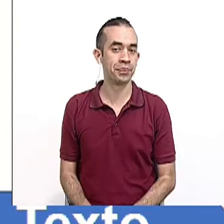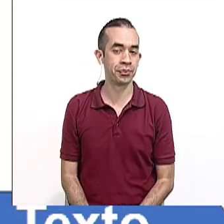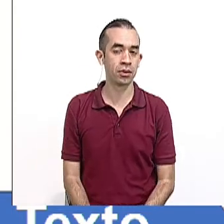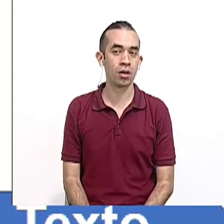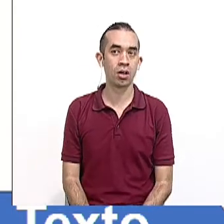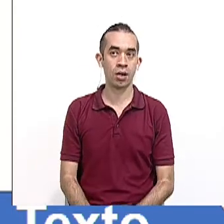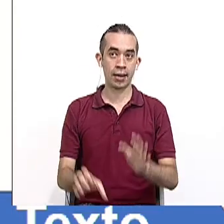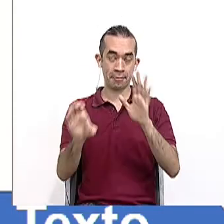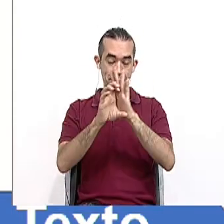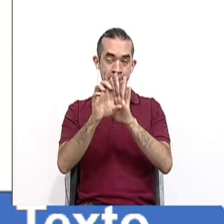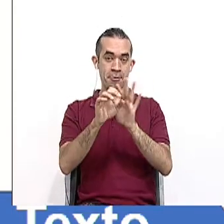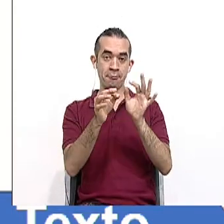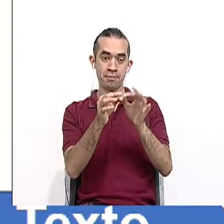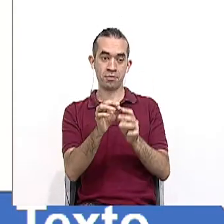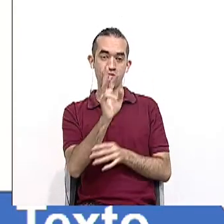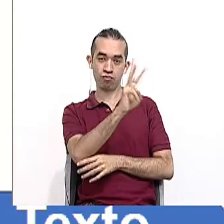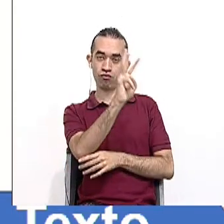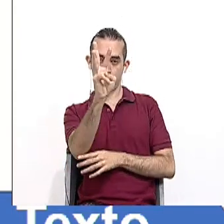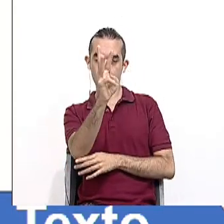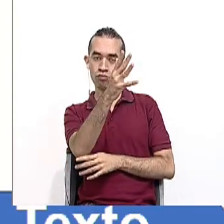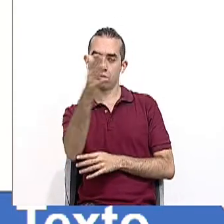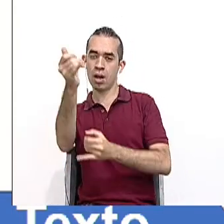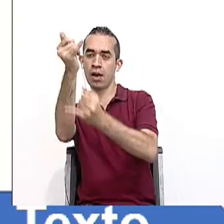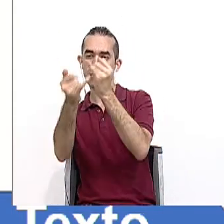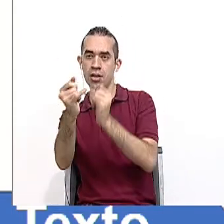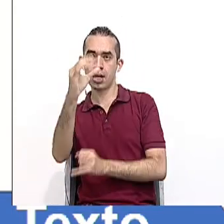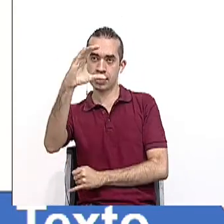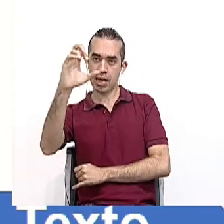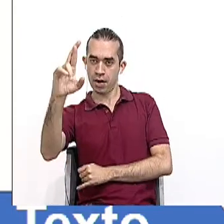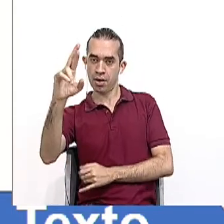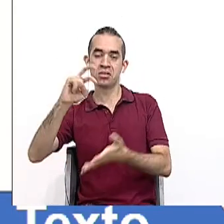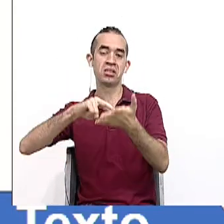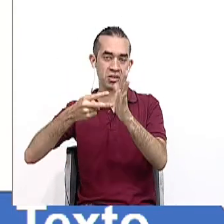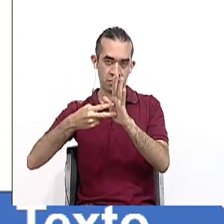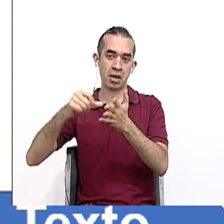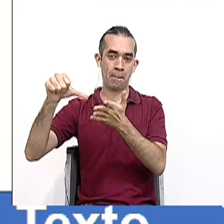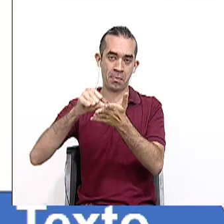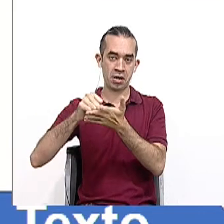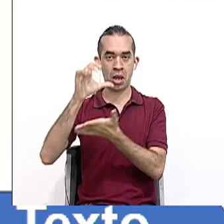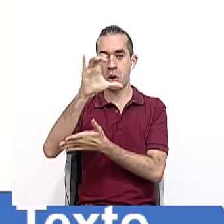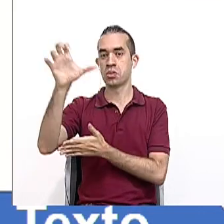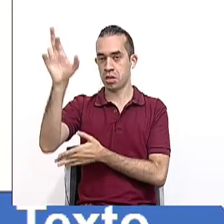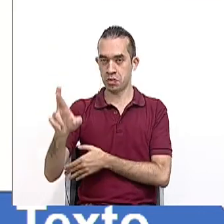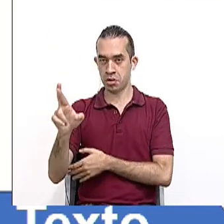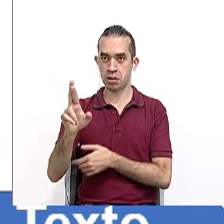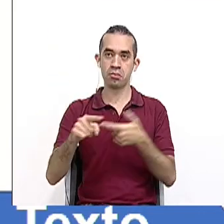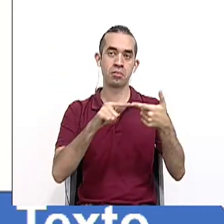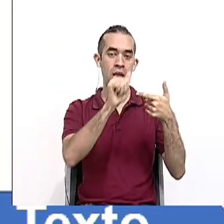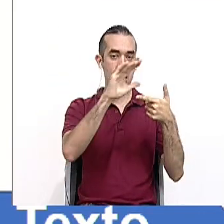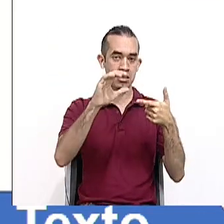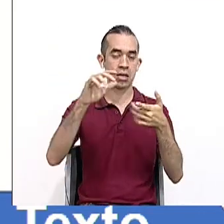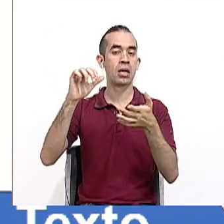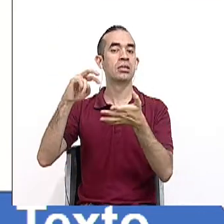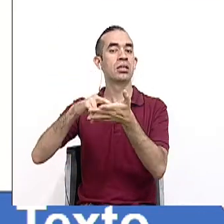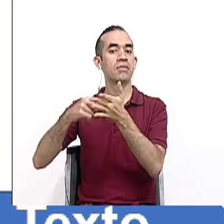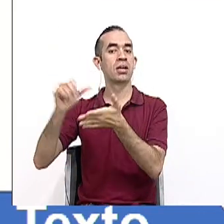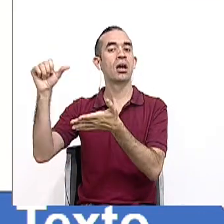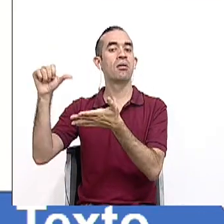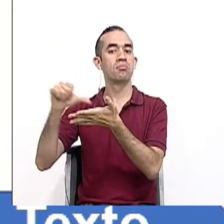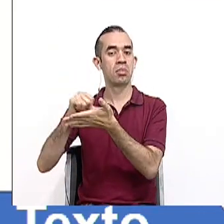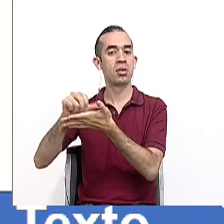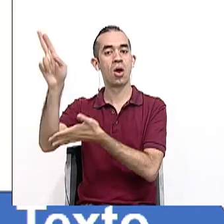Cuando la dirección que anotamos finaliza con CR, quiere decir Costa Rica, AC, académica,